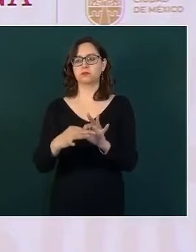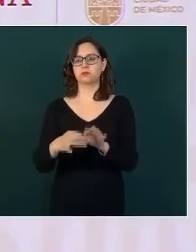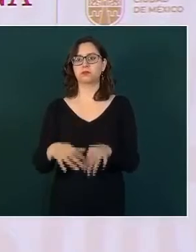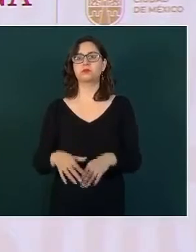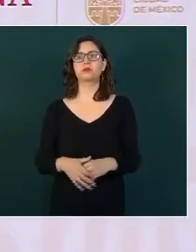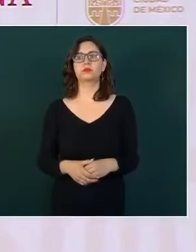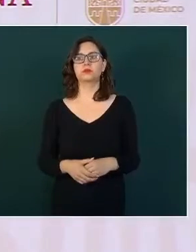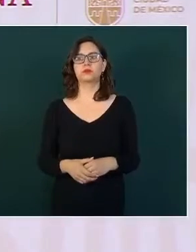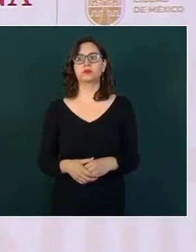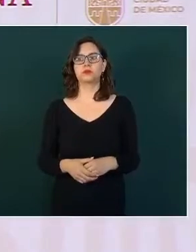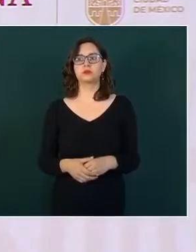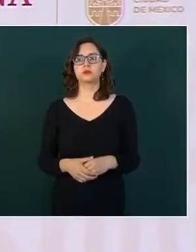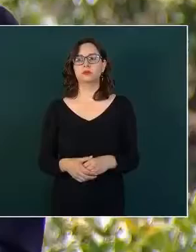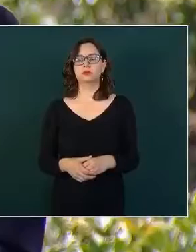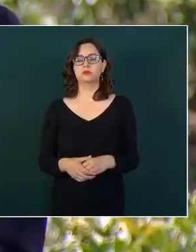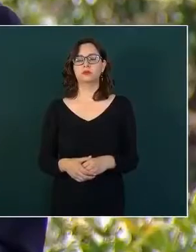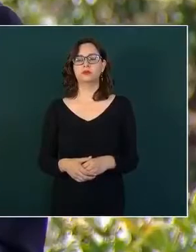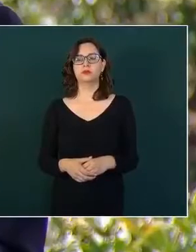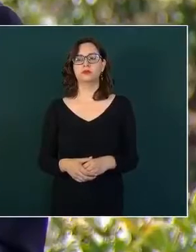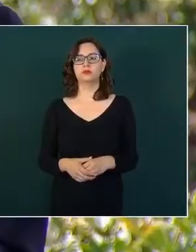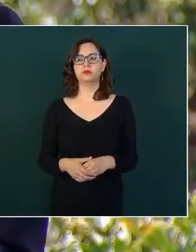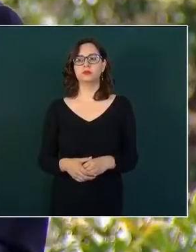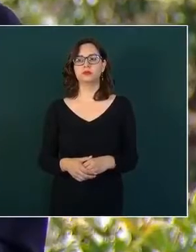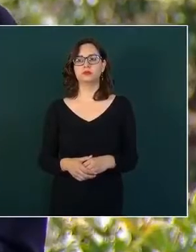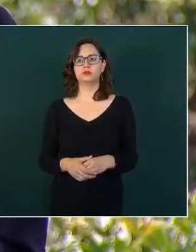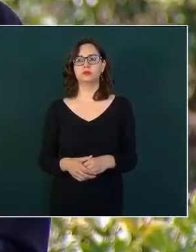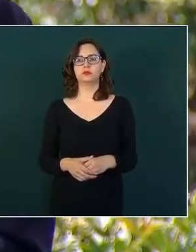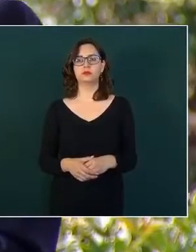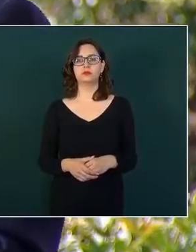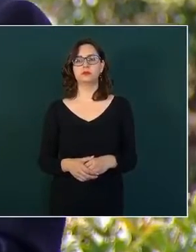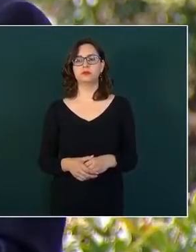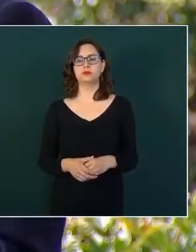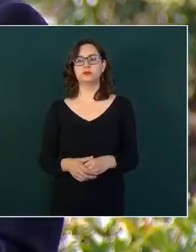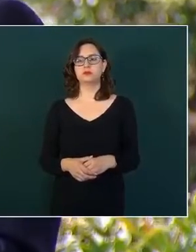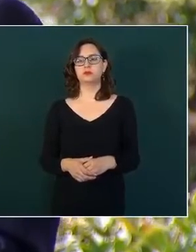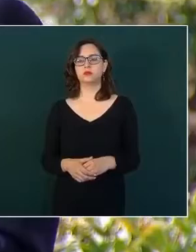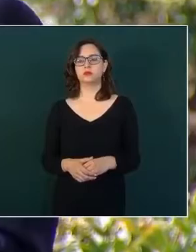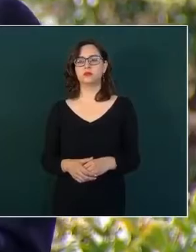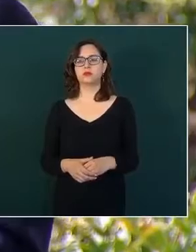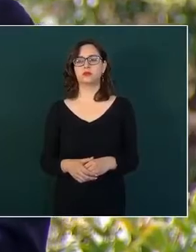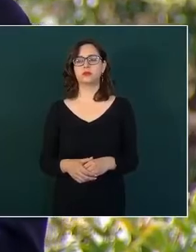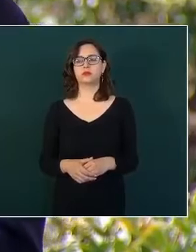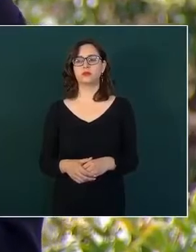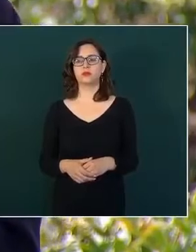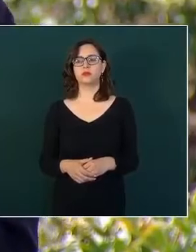Sin el apoyo de las Fuerzas Armadas habría sido imposible